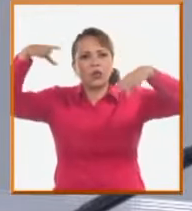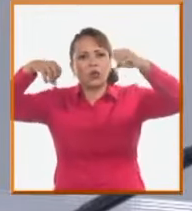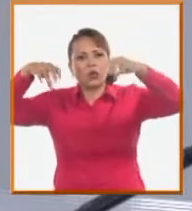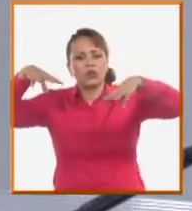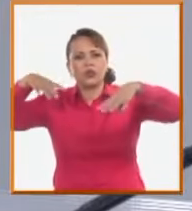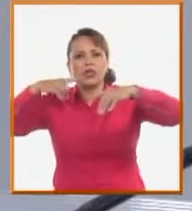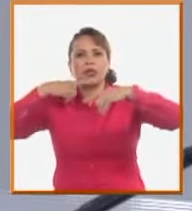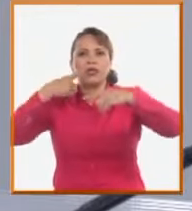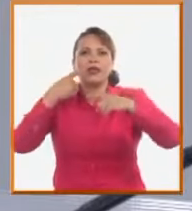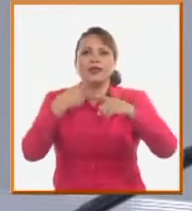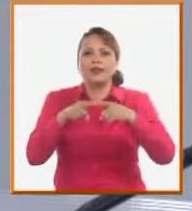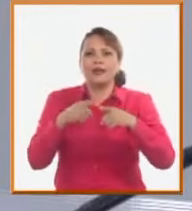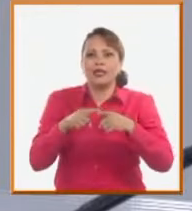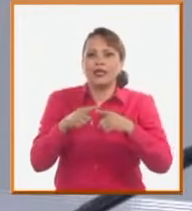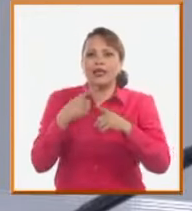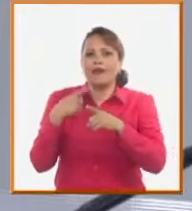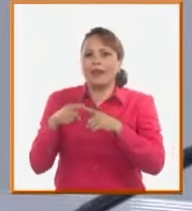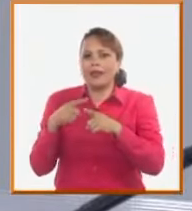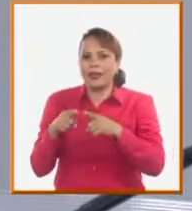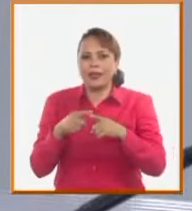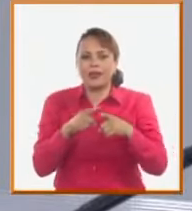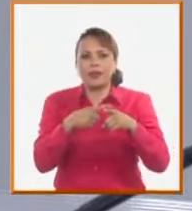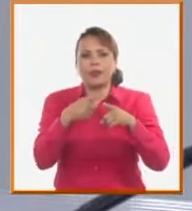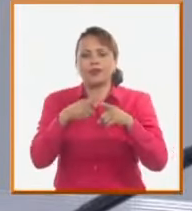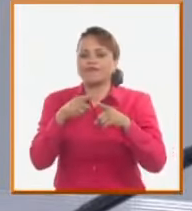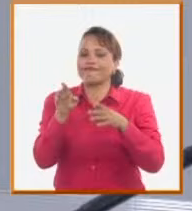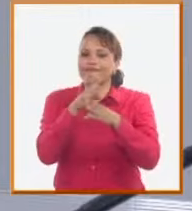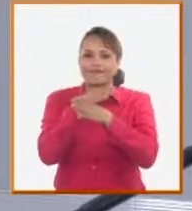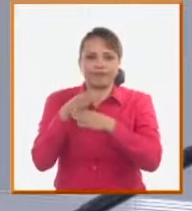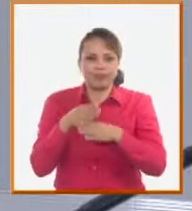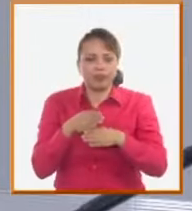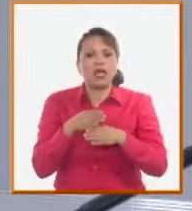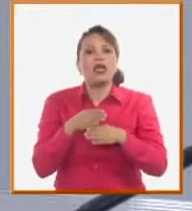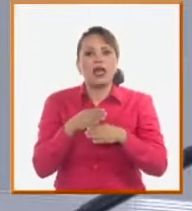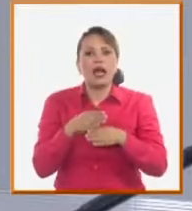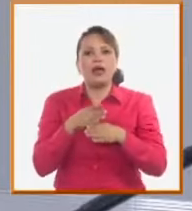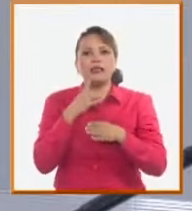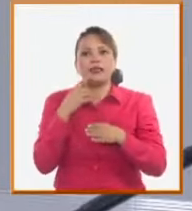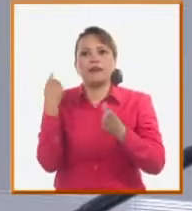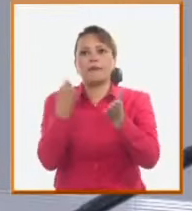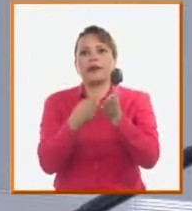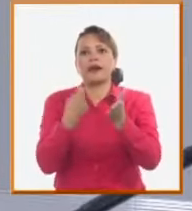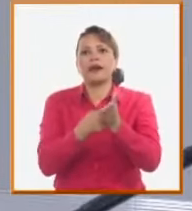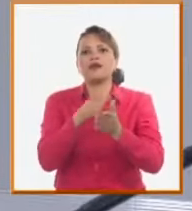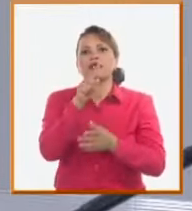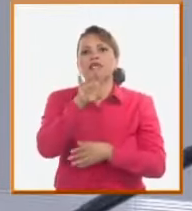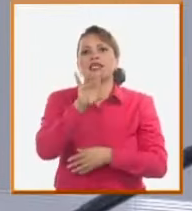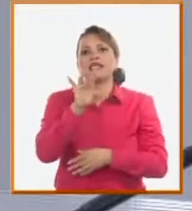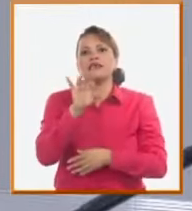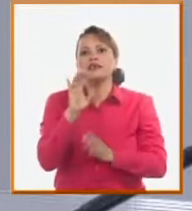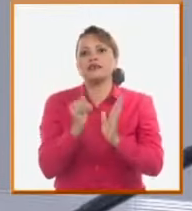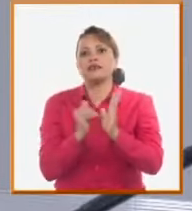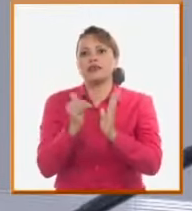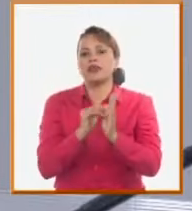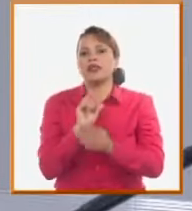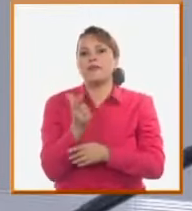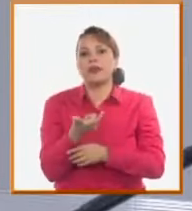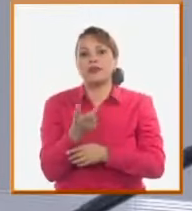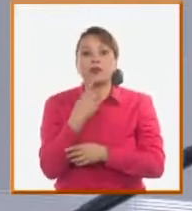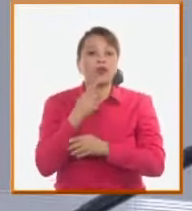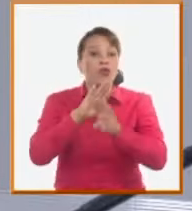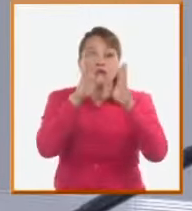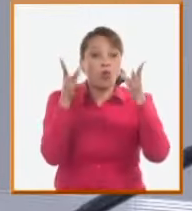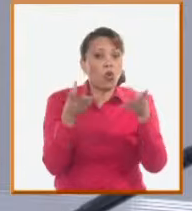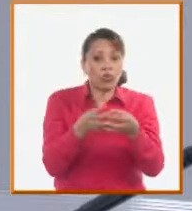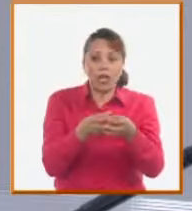los contenidos, en los equipos electrodomésticos. Finalmente se le hizo una indemnización de 15 millones de pesos, pero no fue la indemnización total,